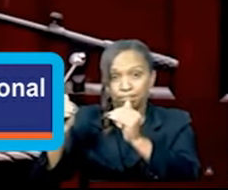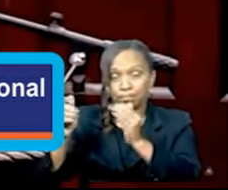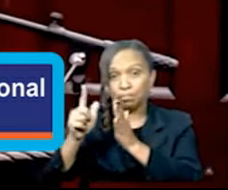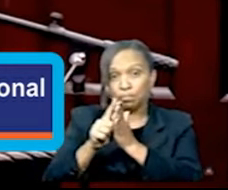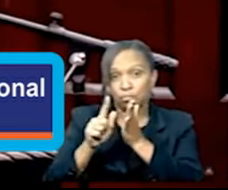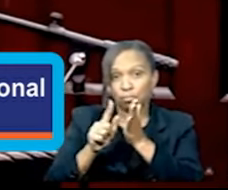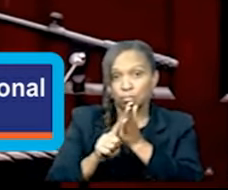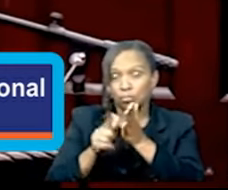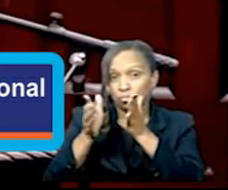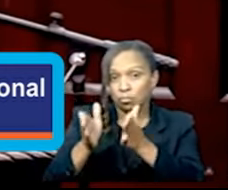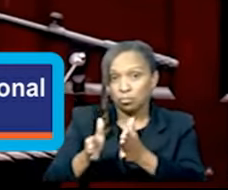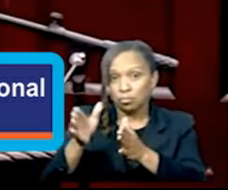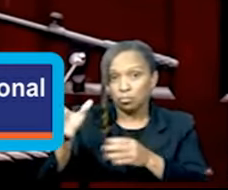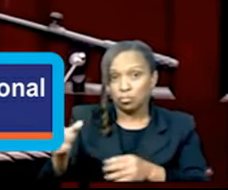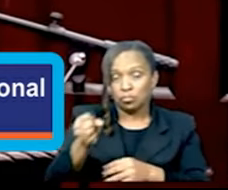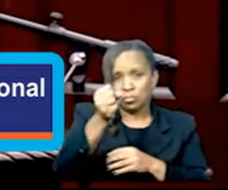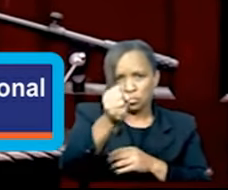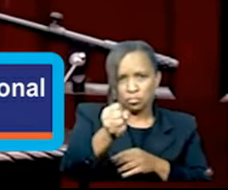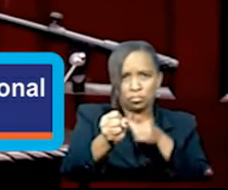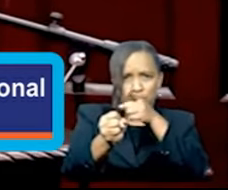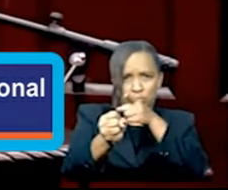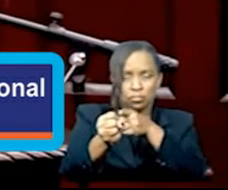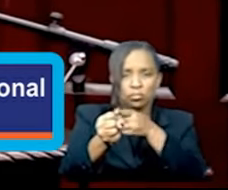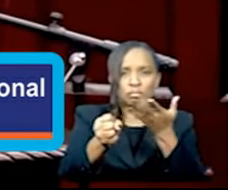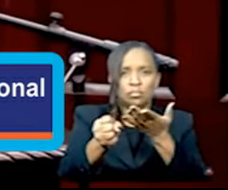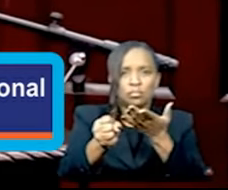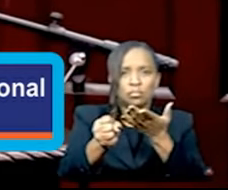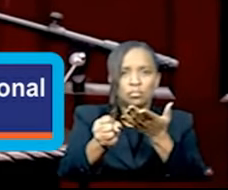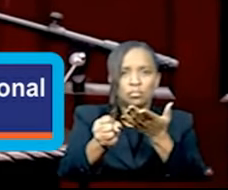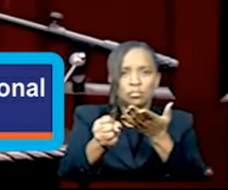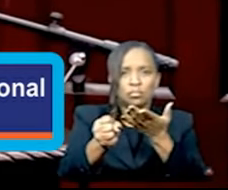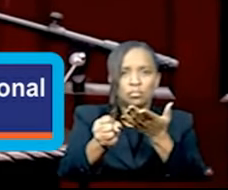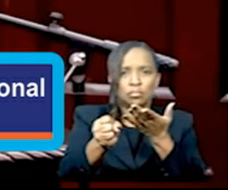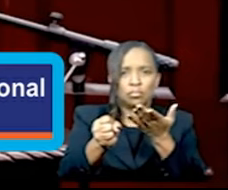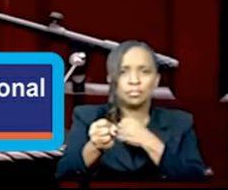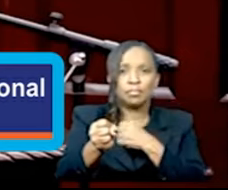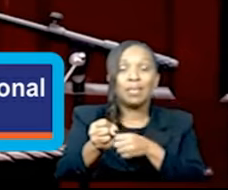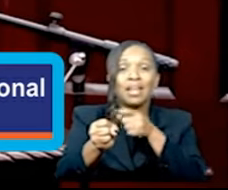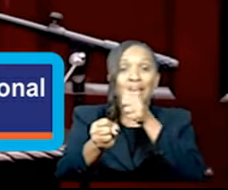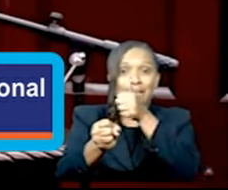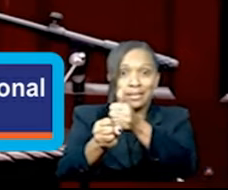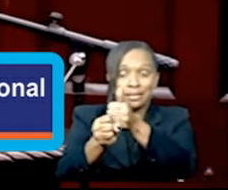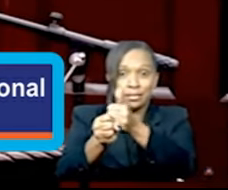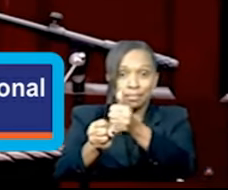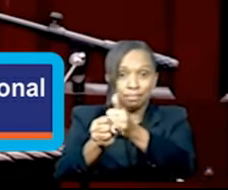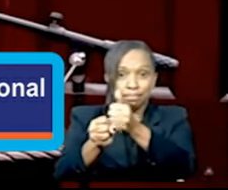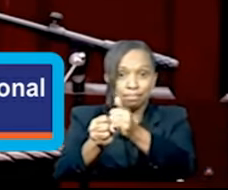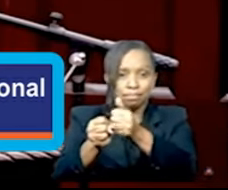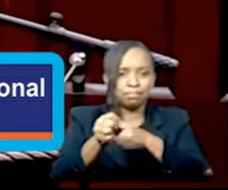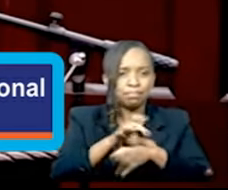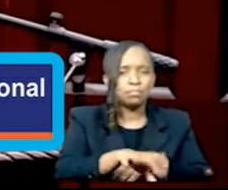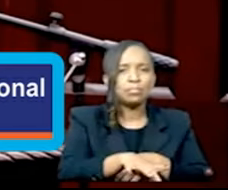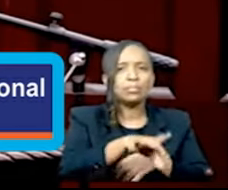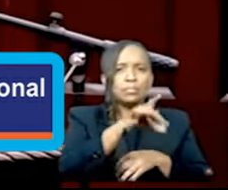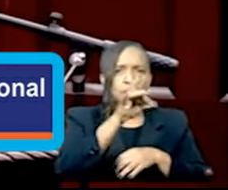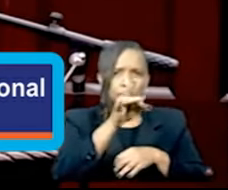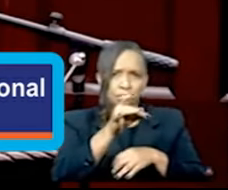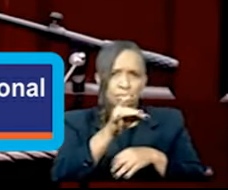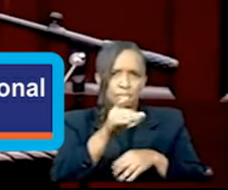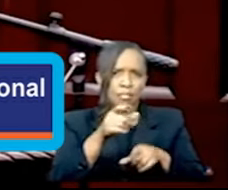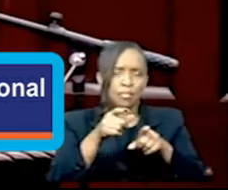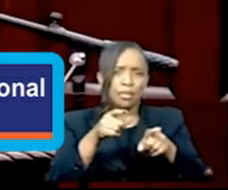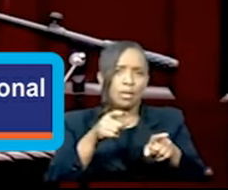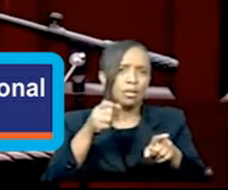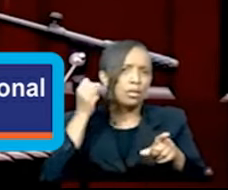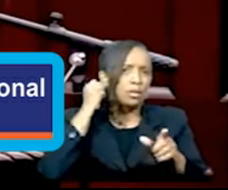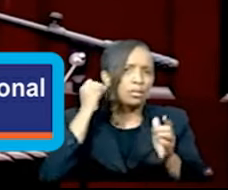escogido por ella misma, quien fungirá como secretario, en vez de expresar